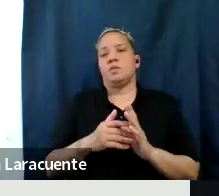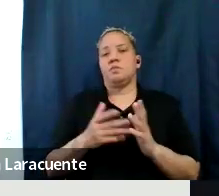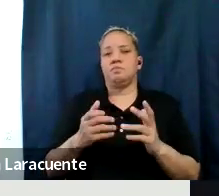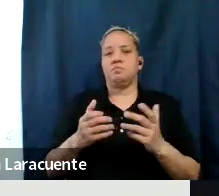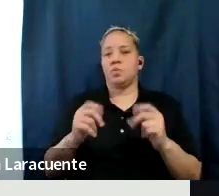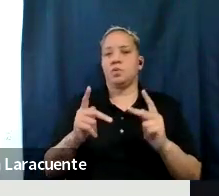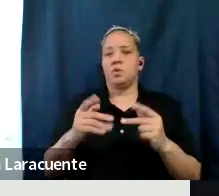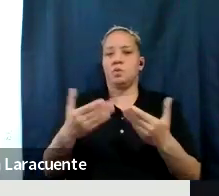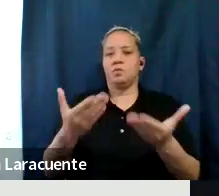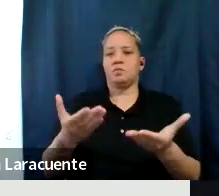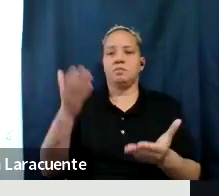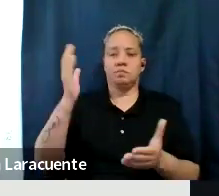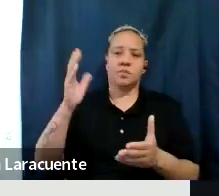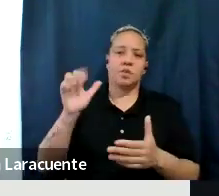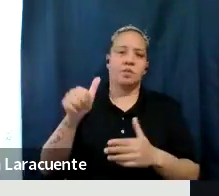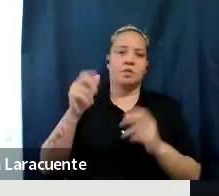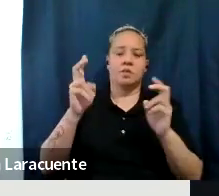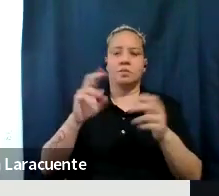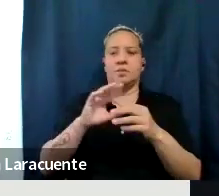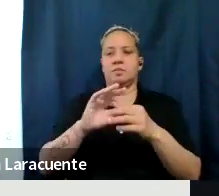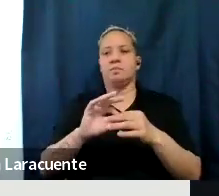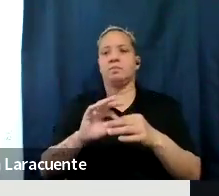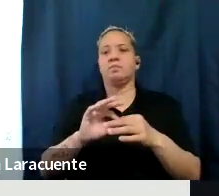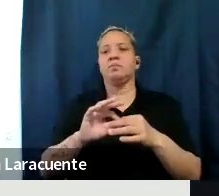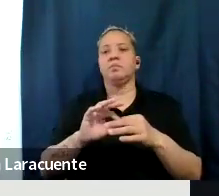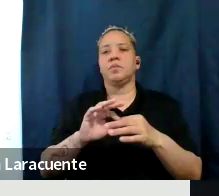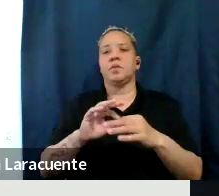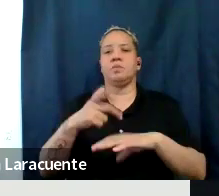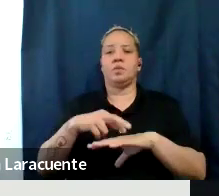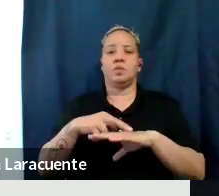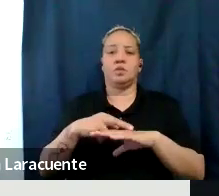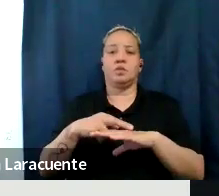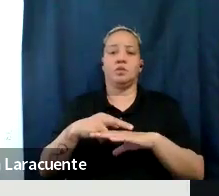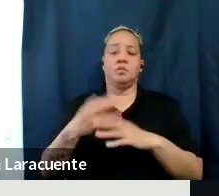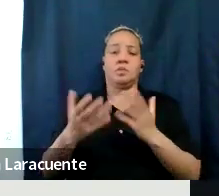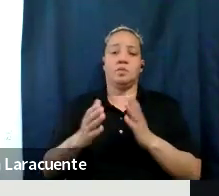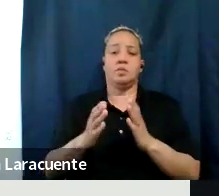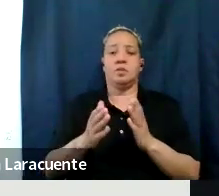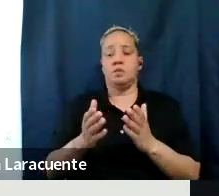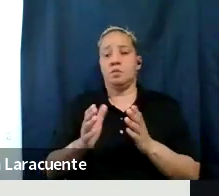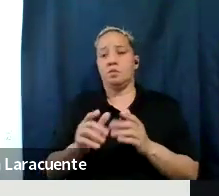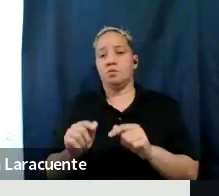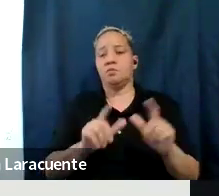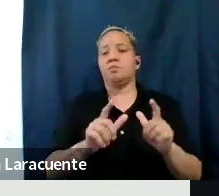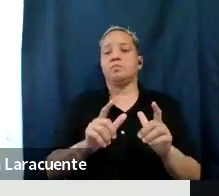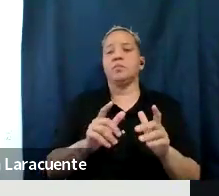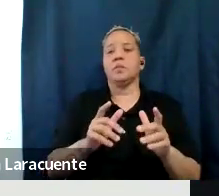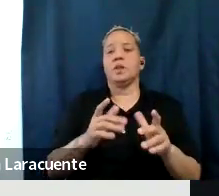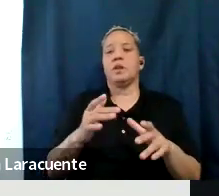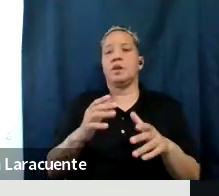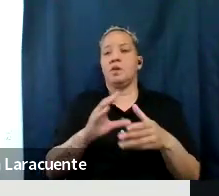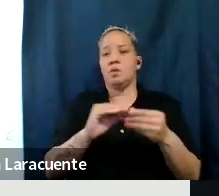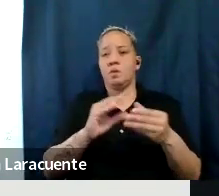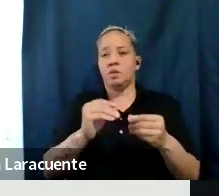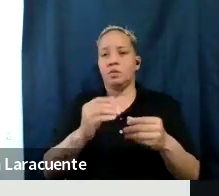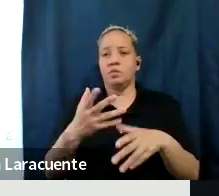otra charla de algún otro tema relacionado con la isla, quizás cuando se publique mi antología de relatos breves, que conecta